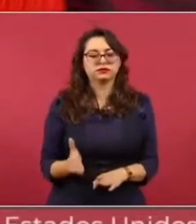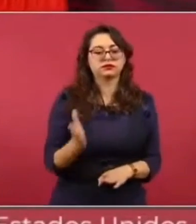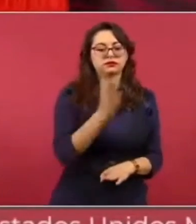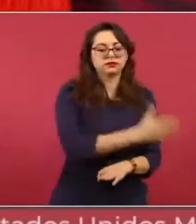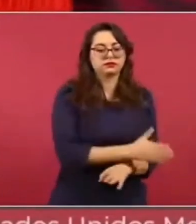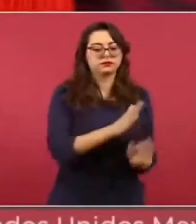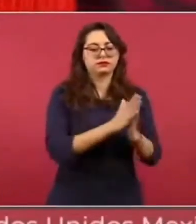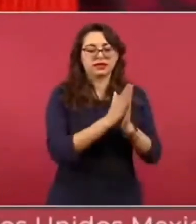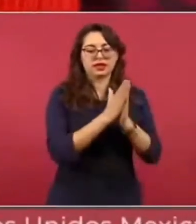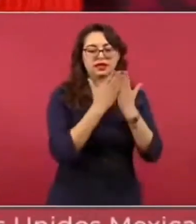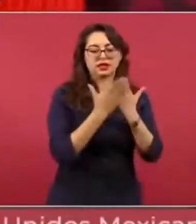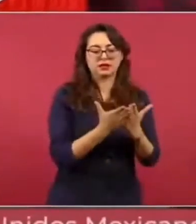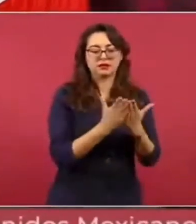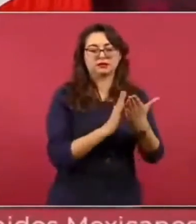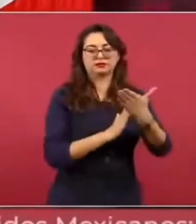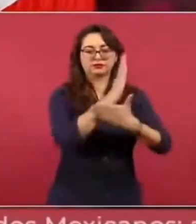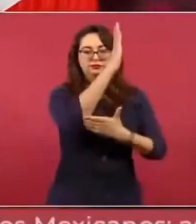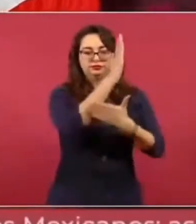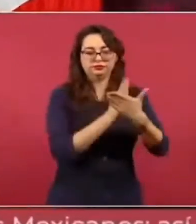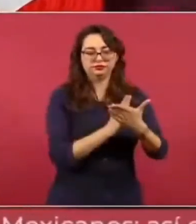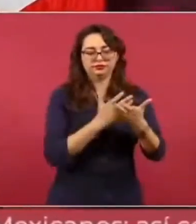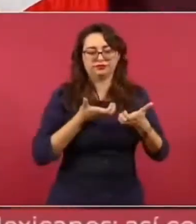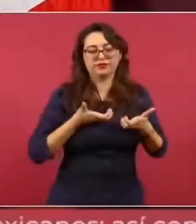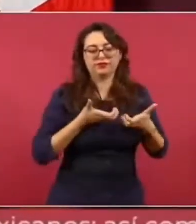camino, que cuenta